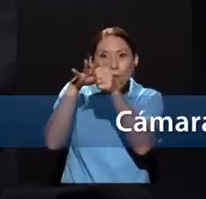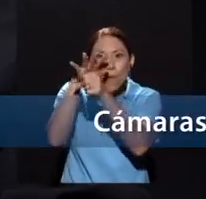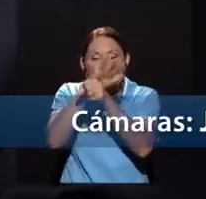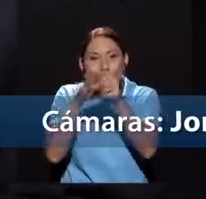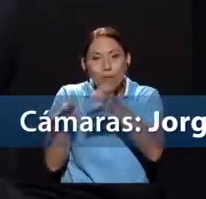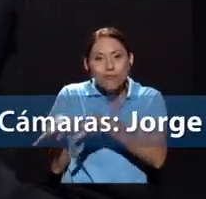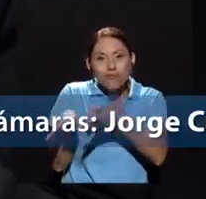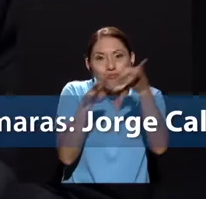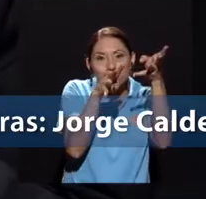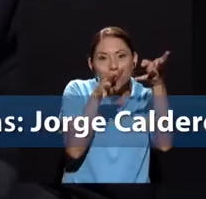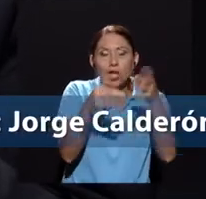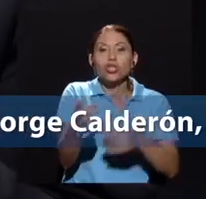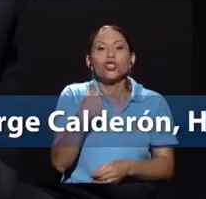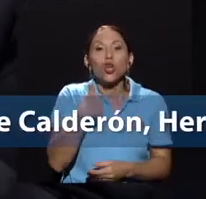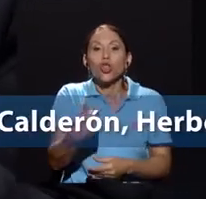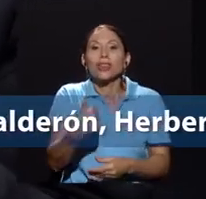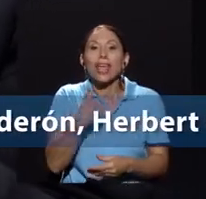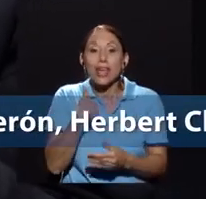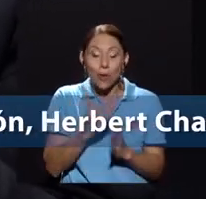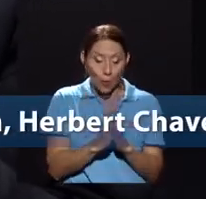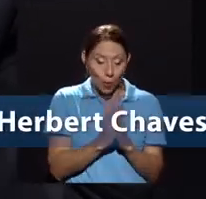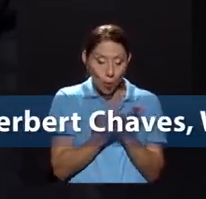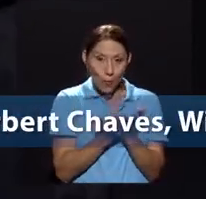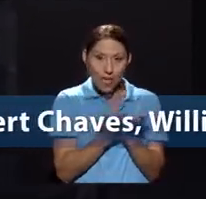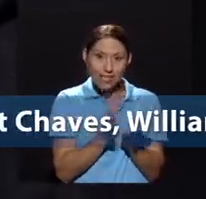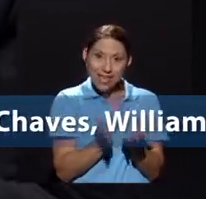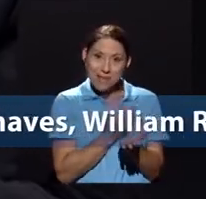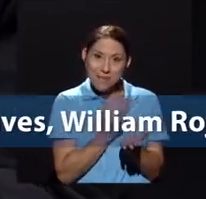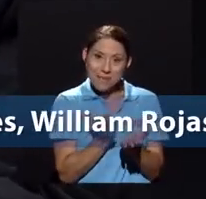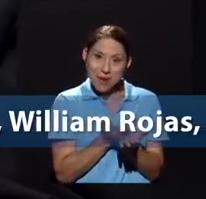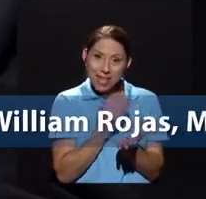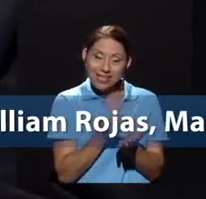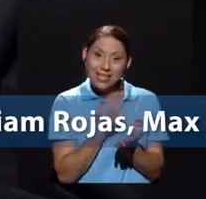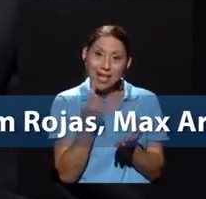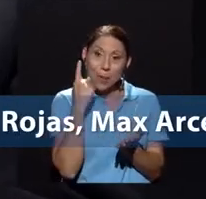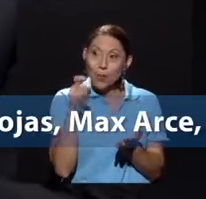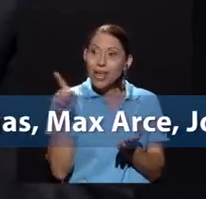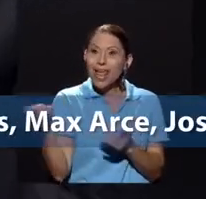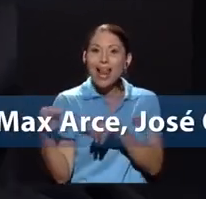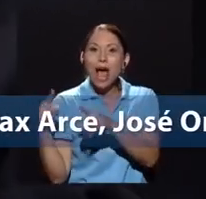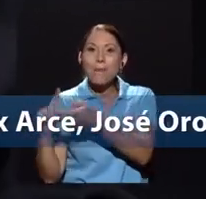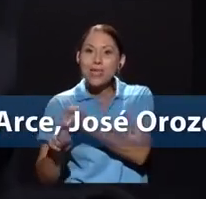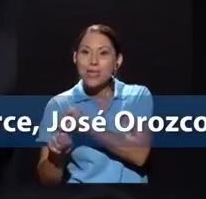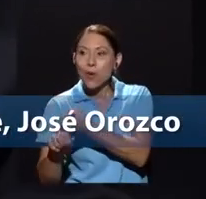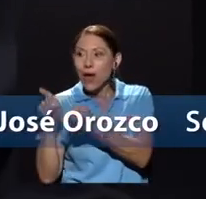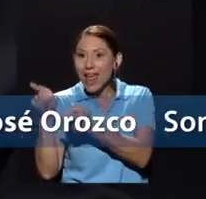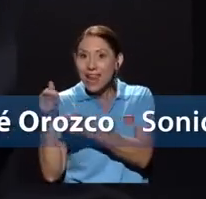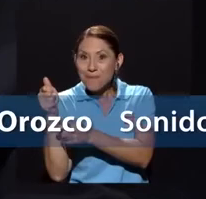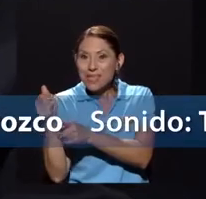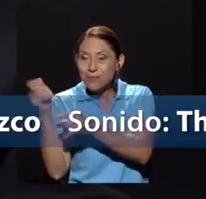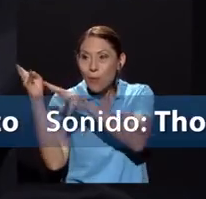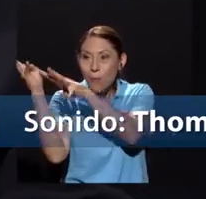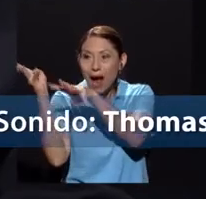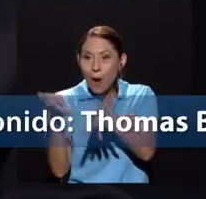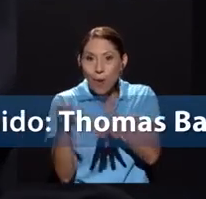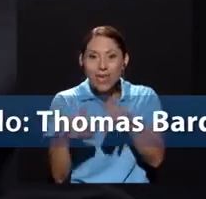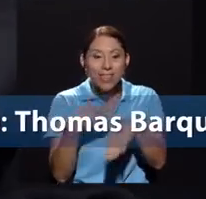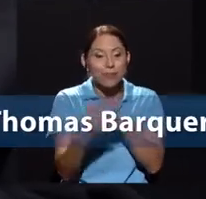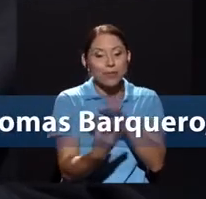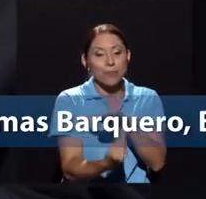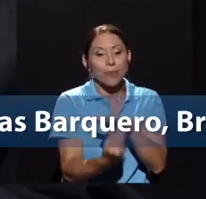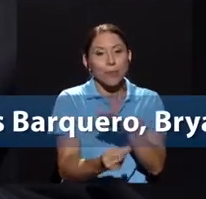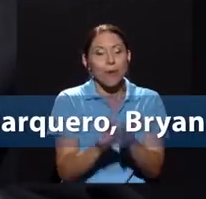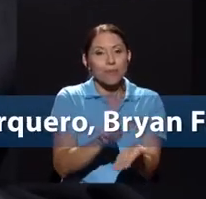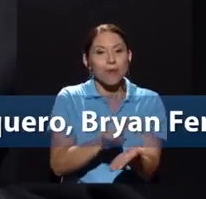yo tengo copias impresas por el privilegio de su amistad y el miedo lo hago y lo imprimió pero el libro está en la nube y entonces